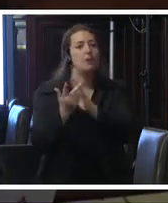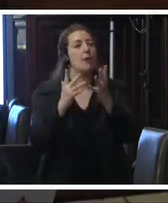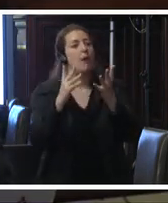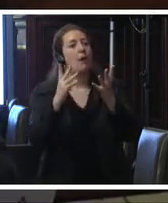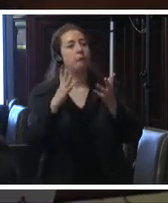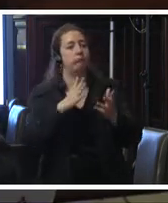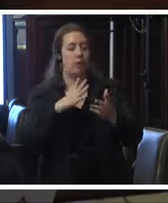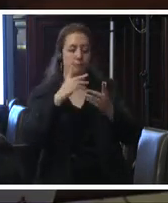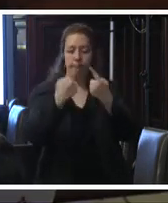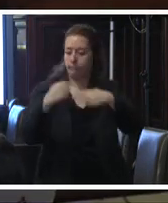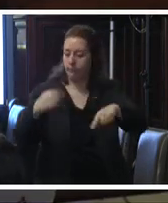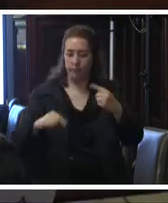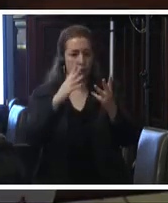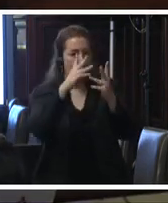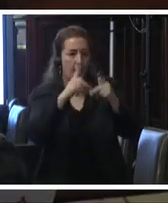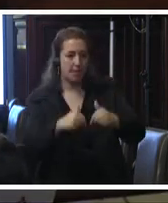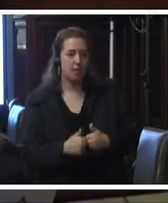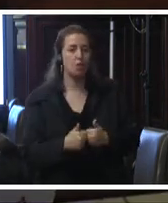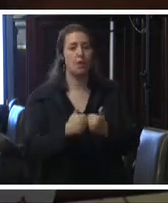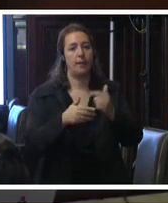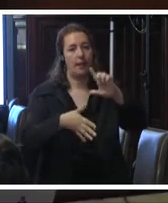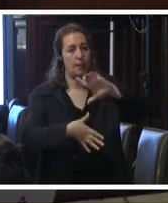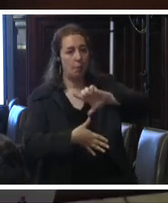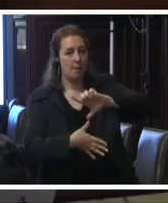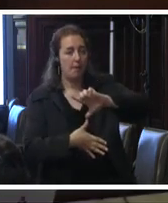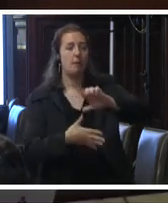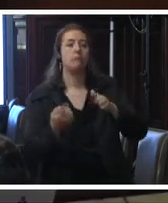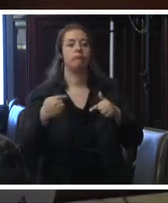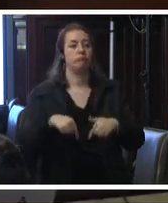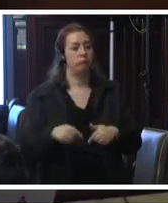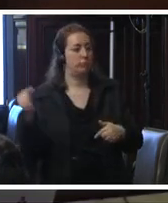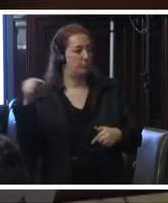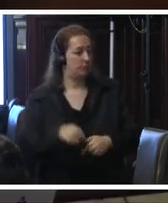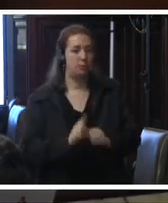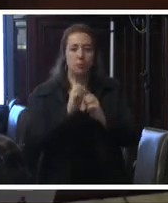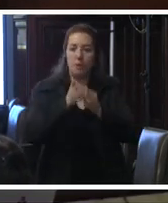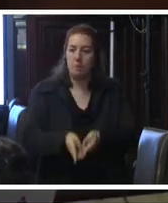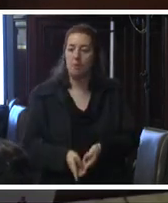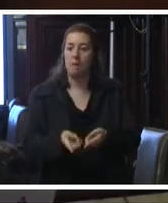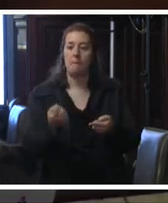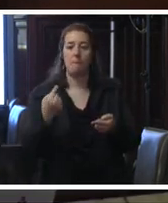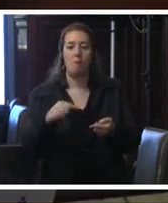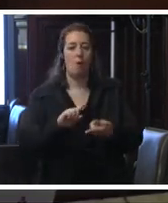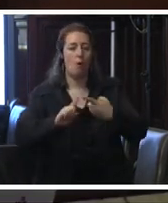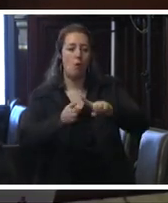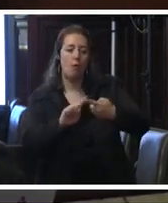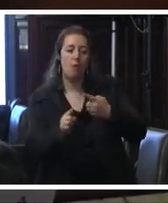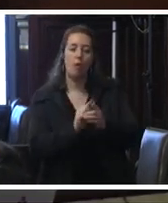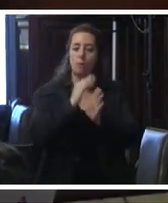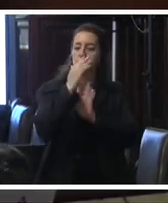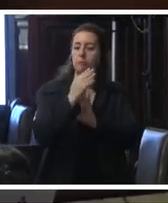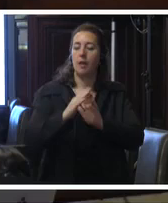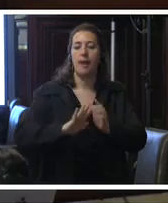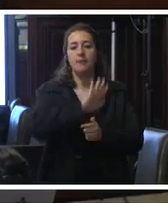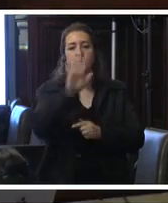organizaciones sociales y de base de Latinoamérica. Venimos también a nombre de la Coordinadora Nacional de Derechos